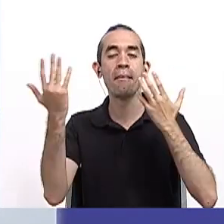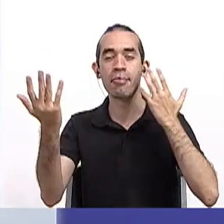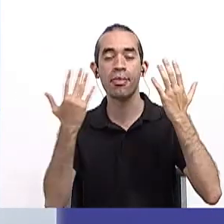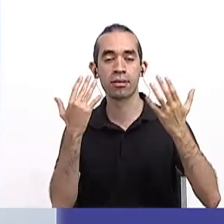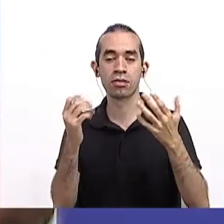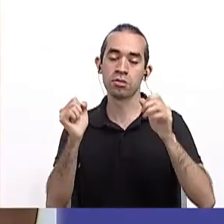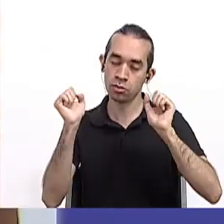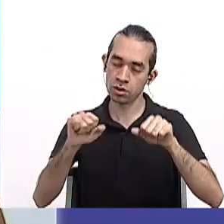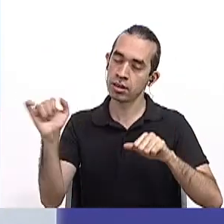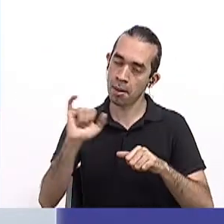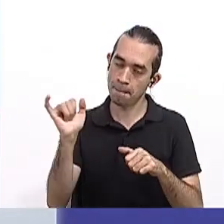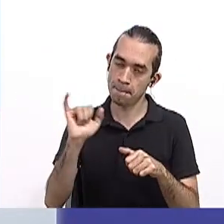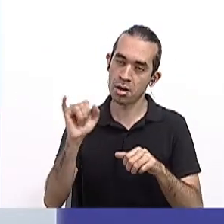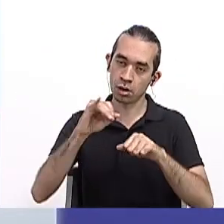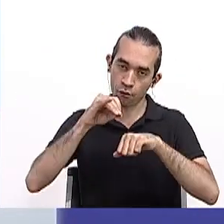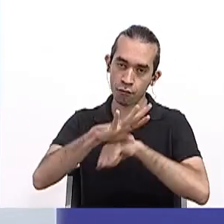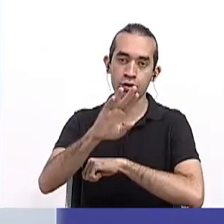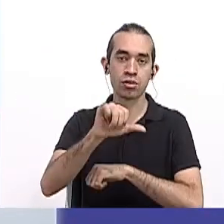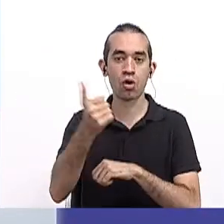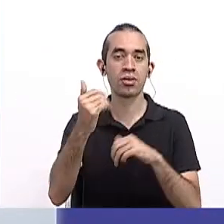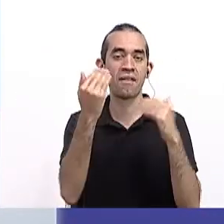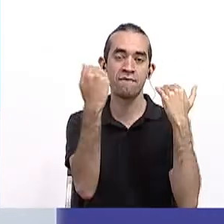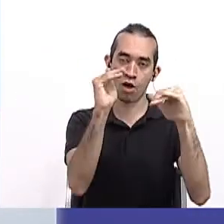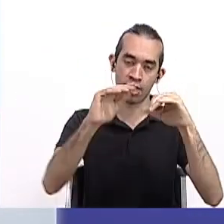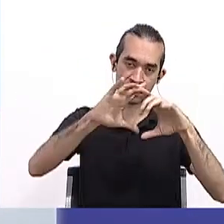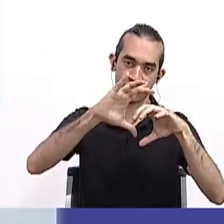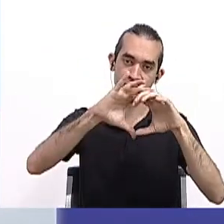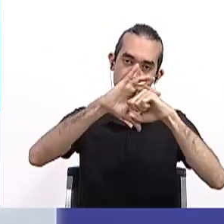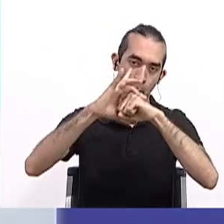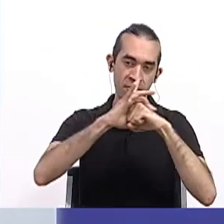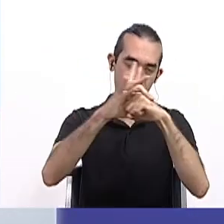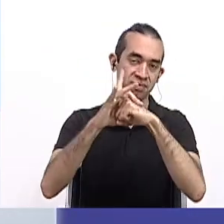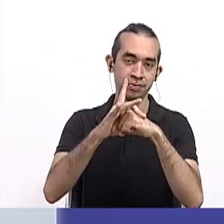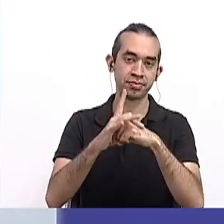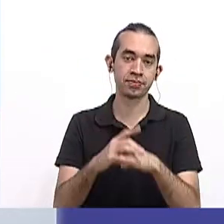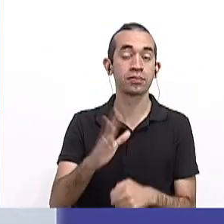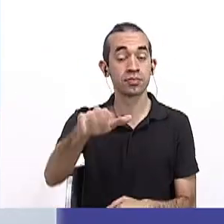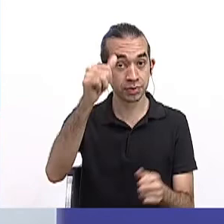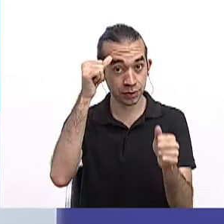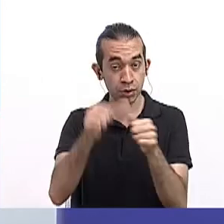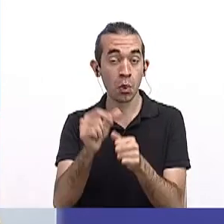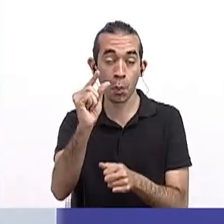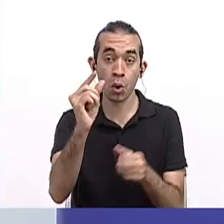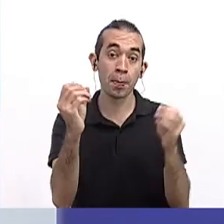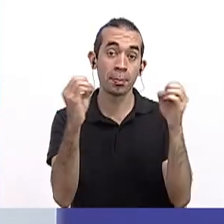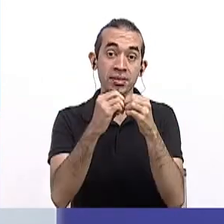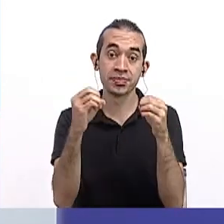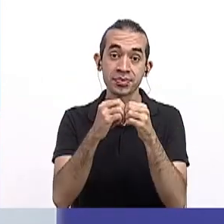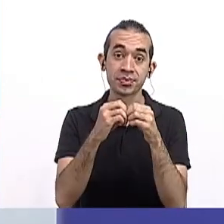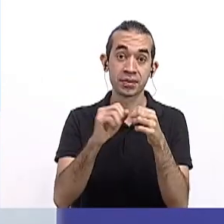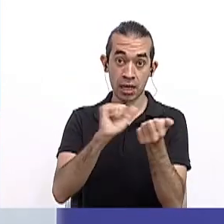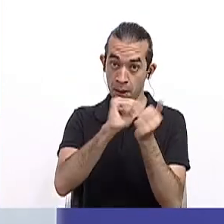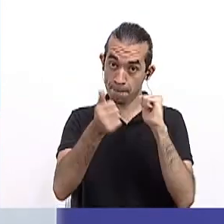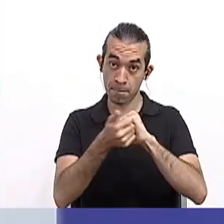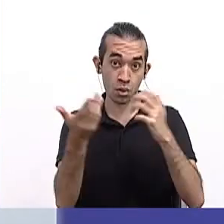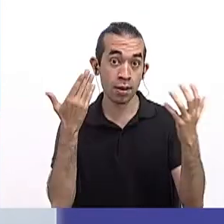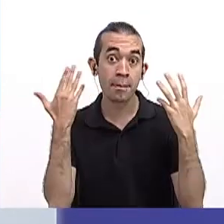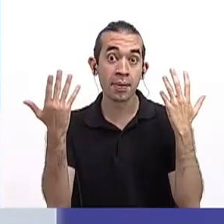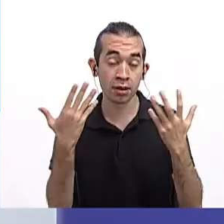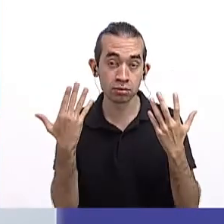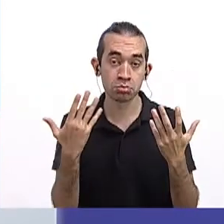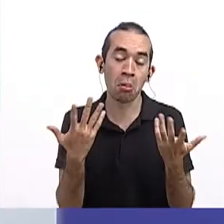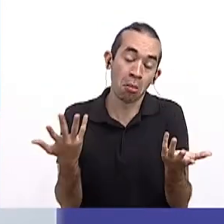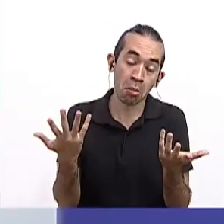también influye en las demás fronteras planetarias. ¿Quieren recordar un poco más sobre el cambio climático? ¿Qué